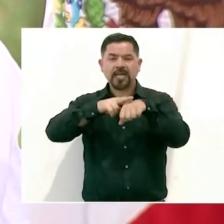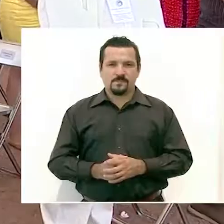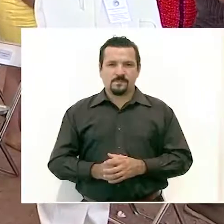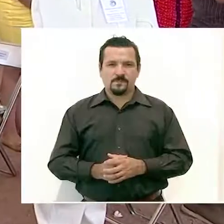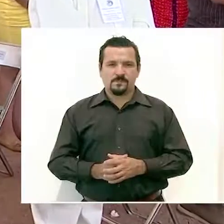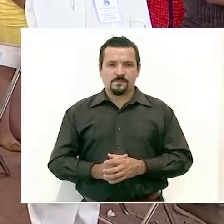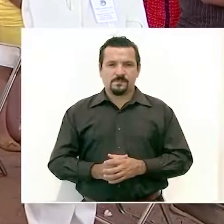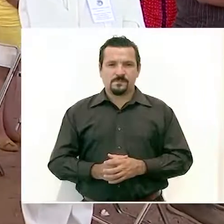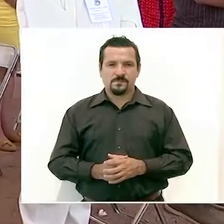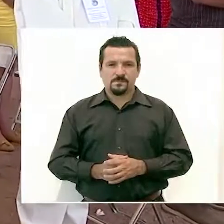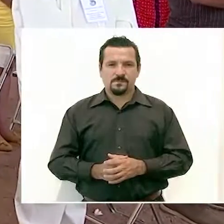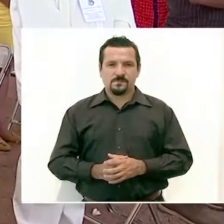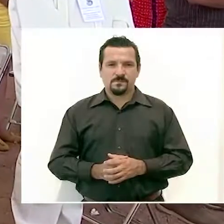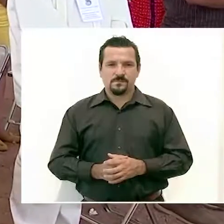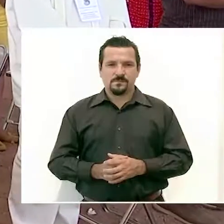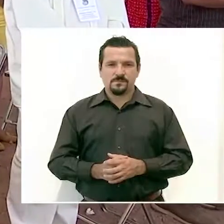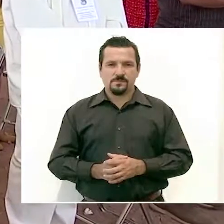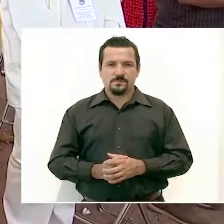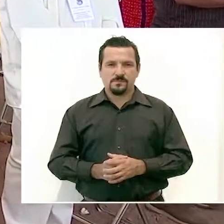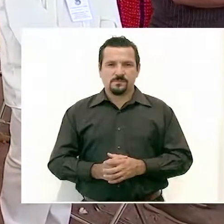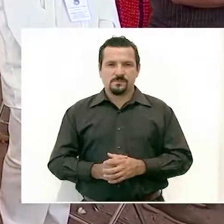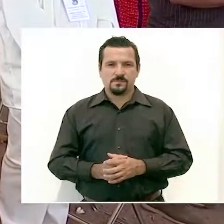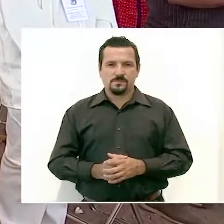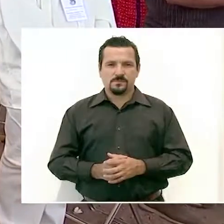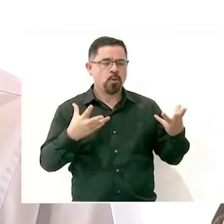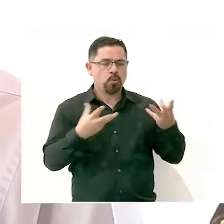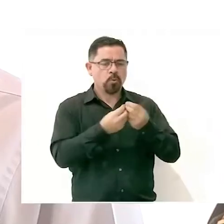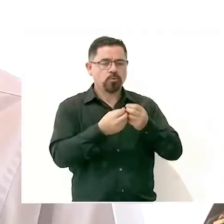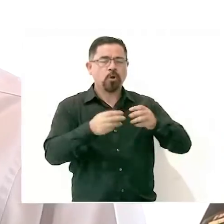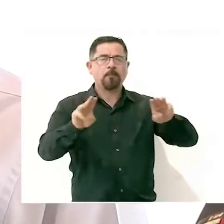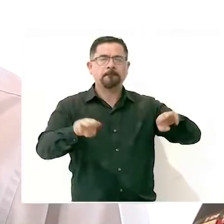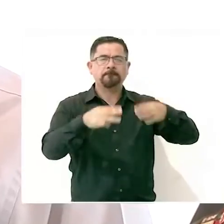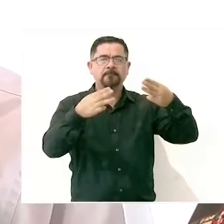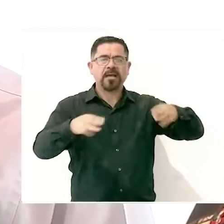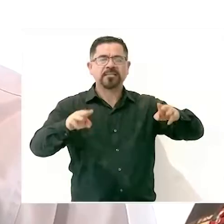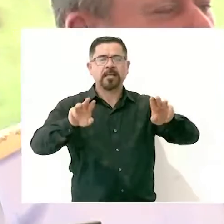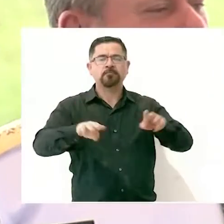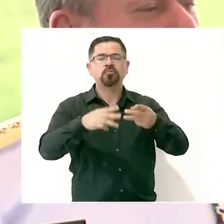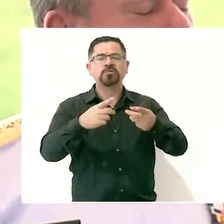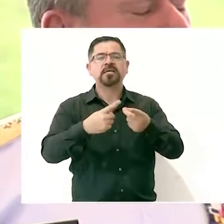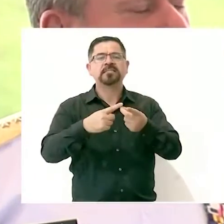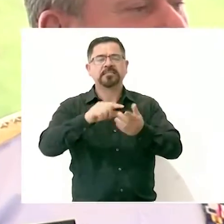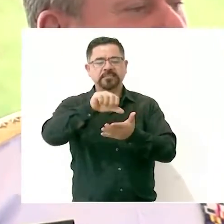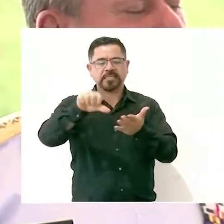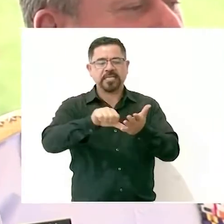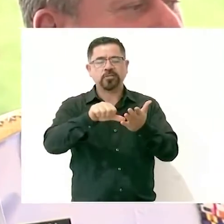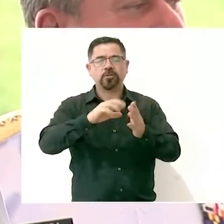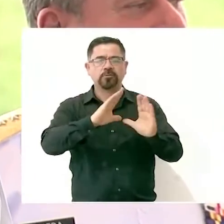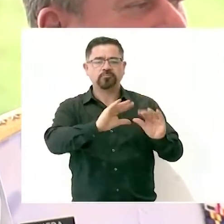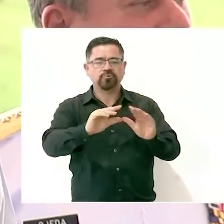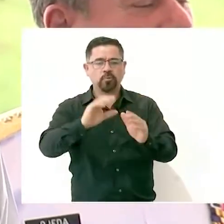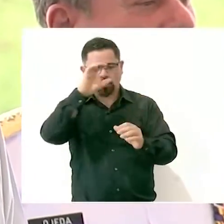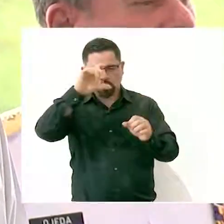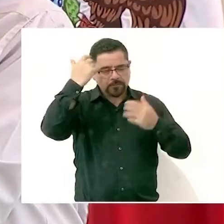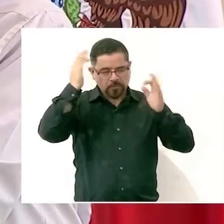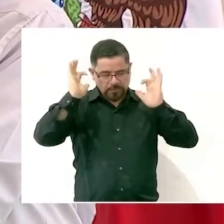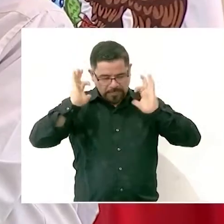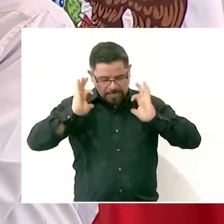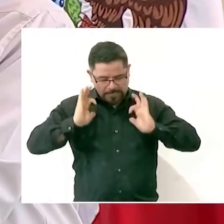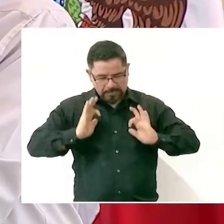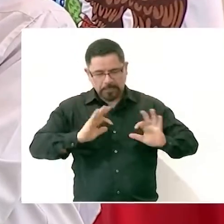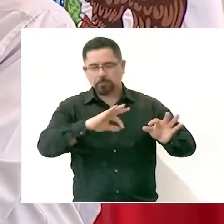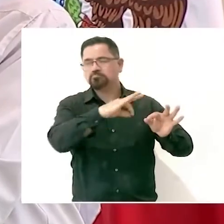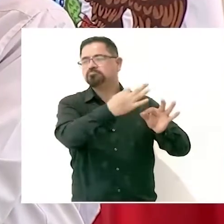de la ceremonia de petición de perdón por agravios al pueblo yaqui, encabezado por el presidente Andrés Manuel López Obrador en Vican Pueblo.